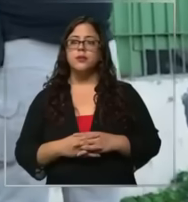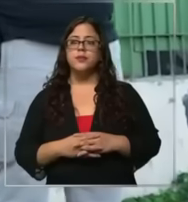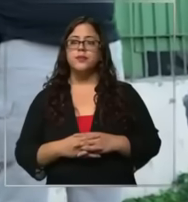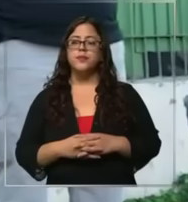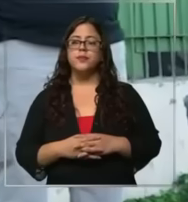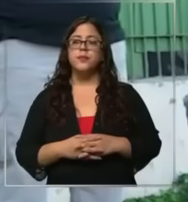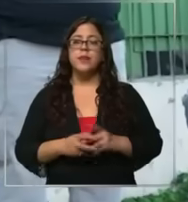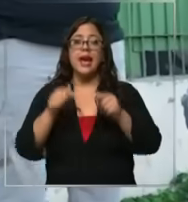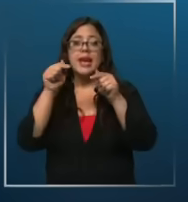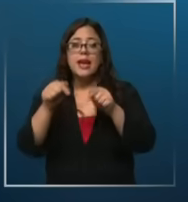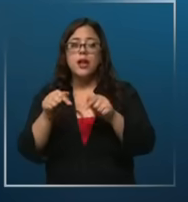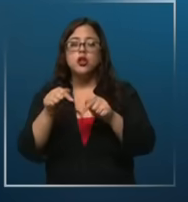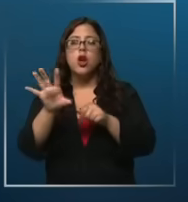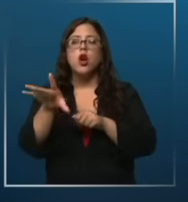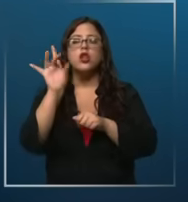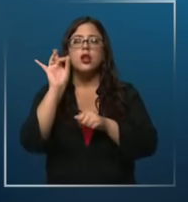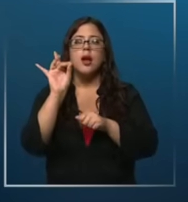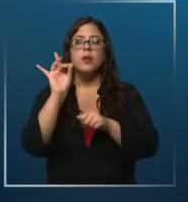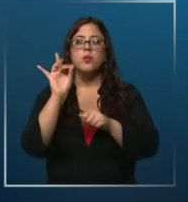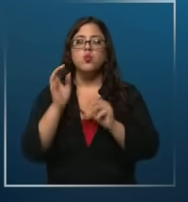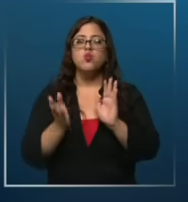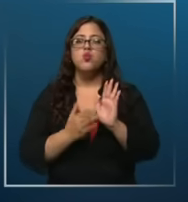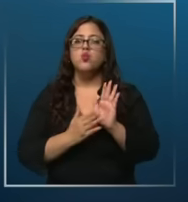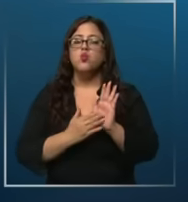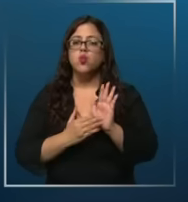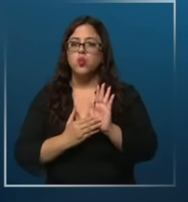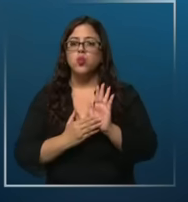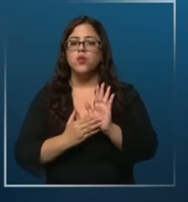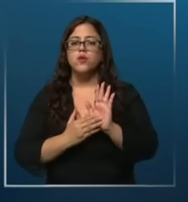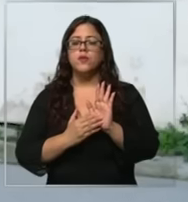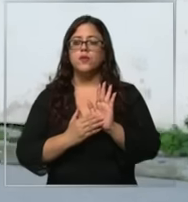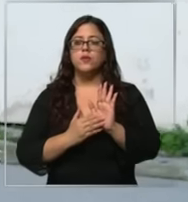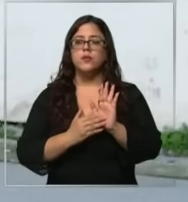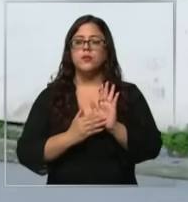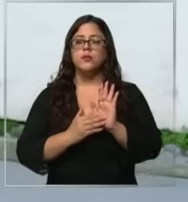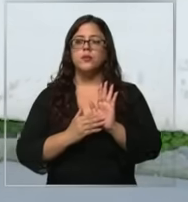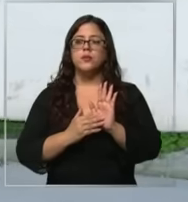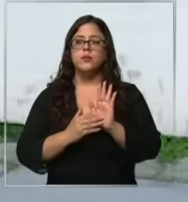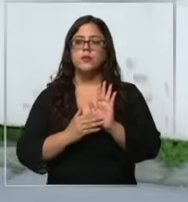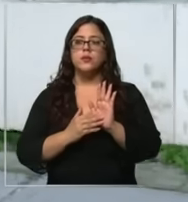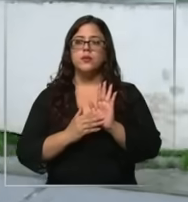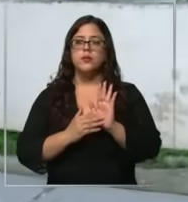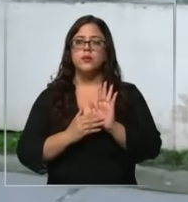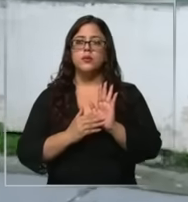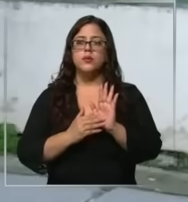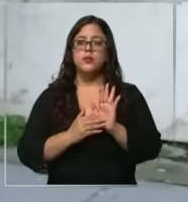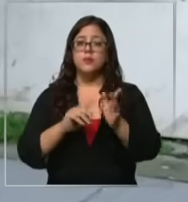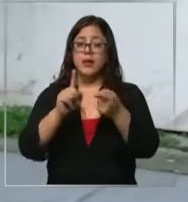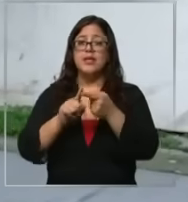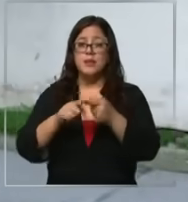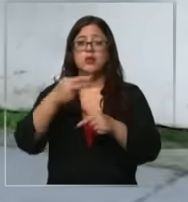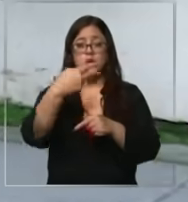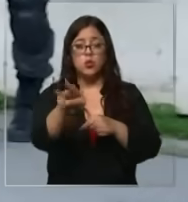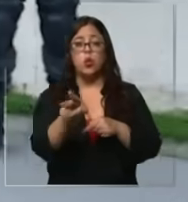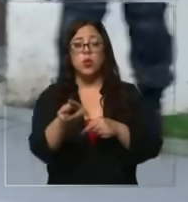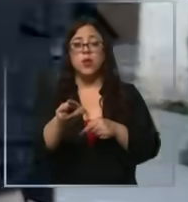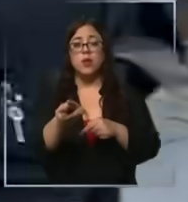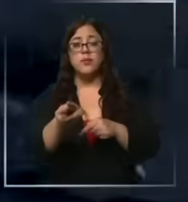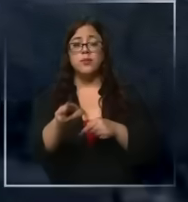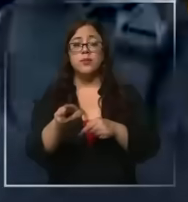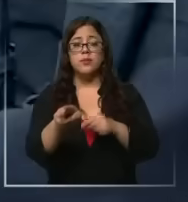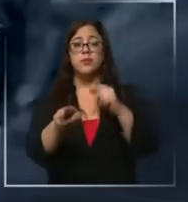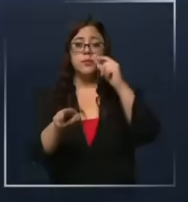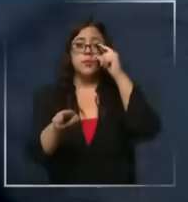En este operativo logramos encontrar evidencia que logra establecer su participación en estos hechos,